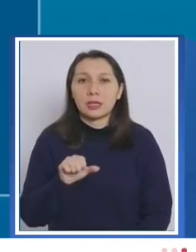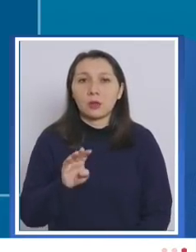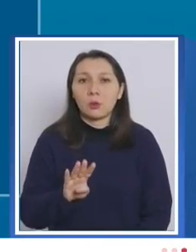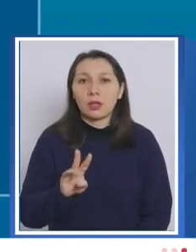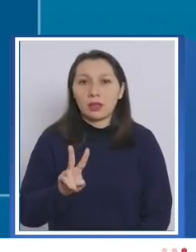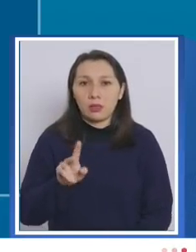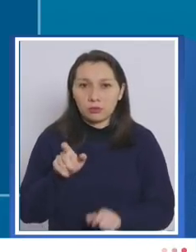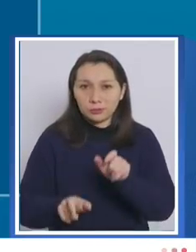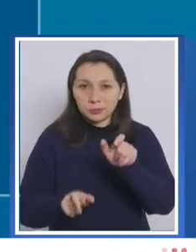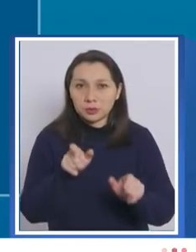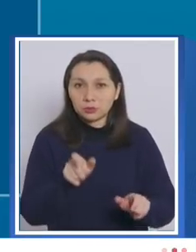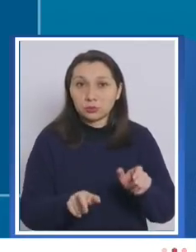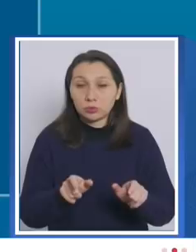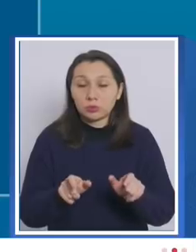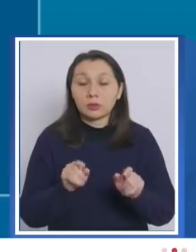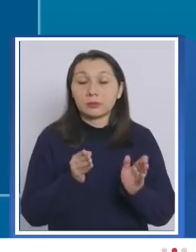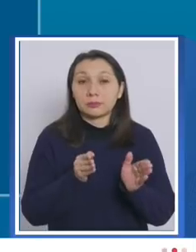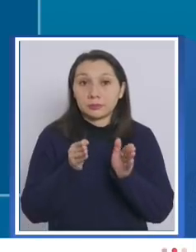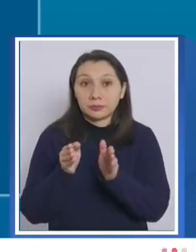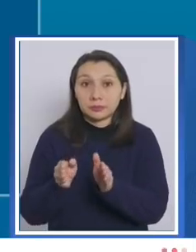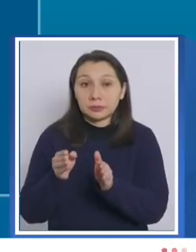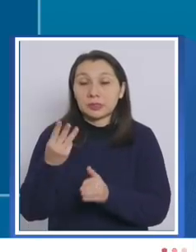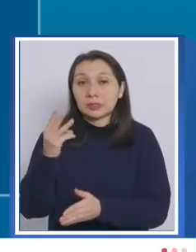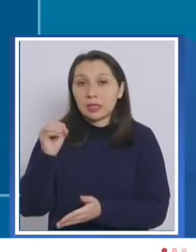1.542.642 personas, de las cuales